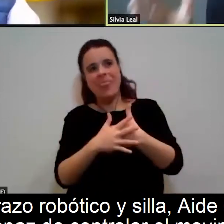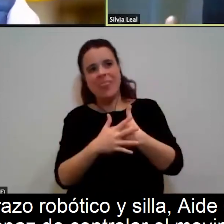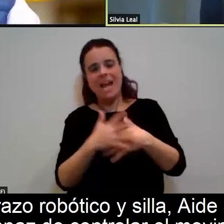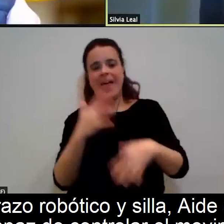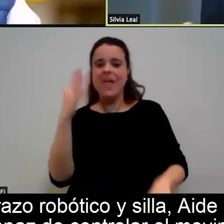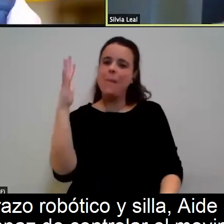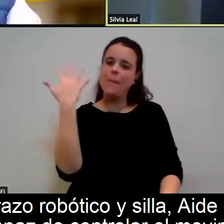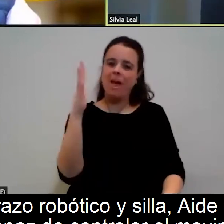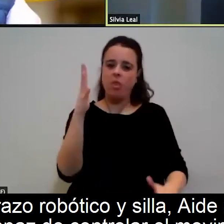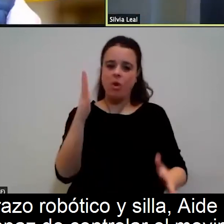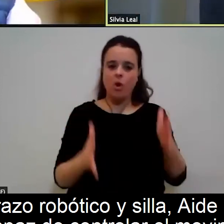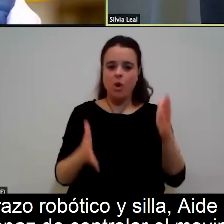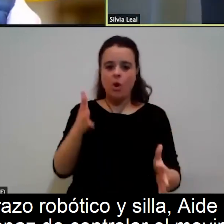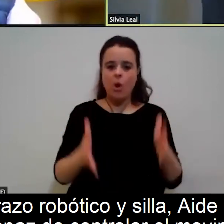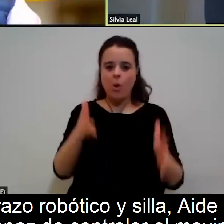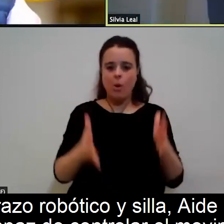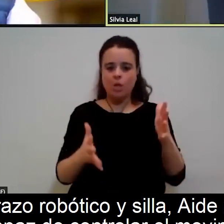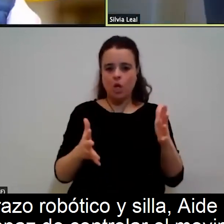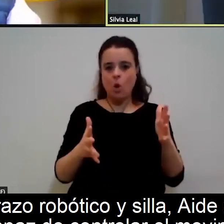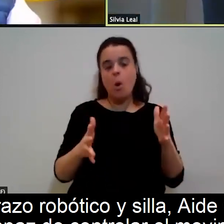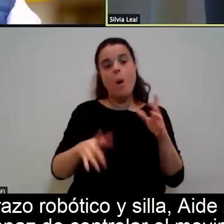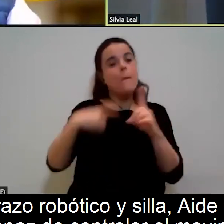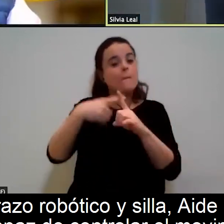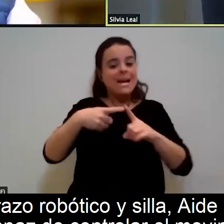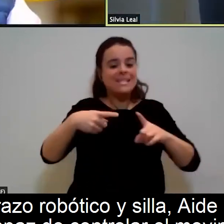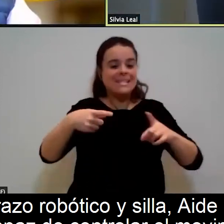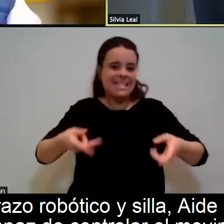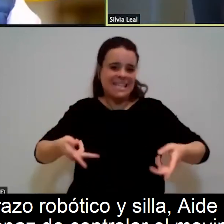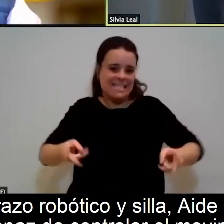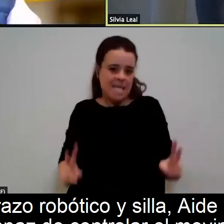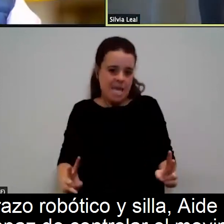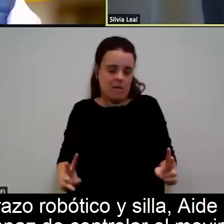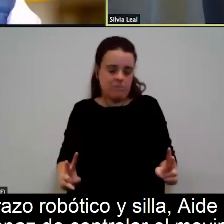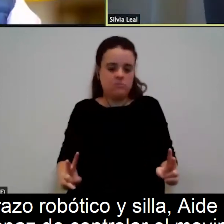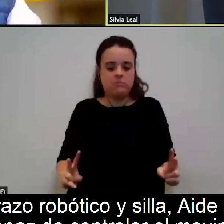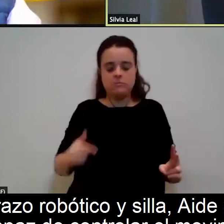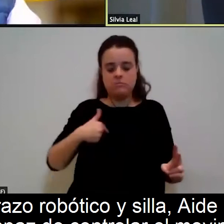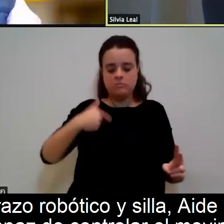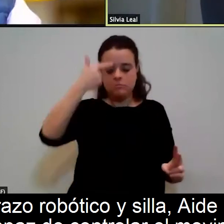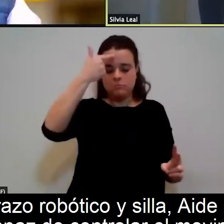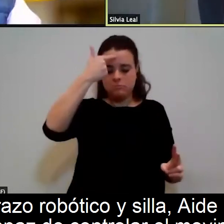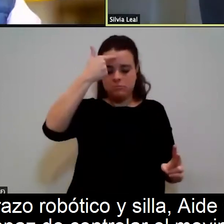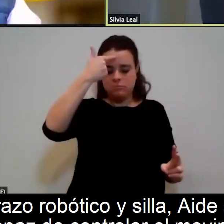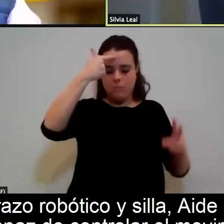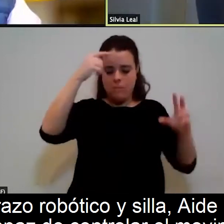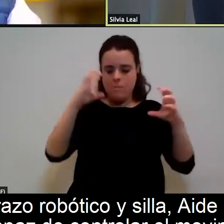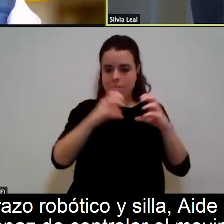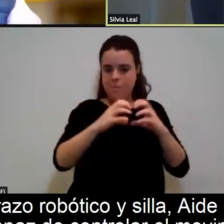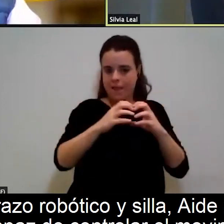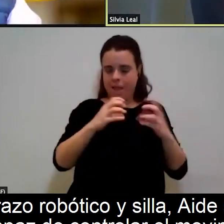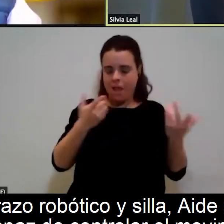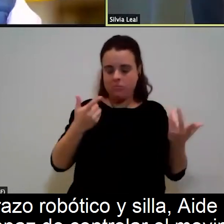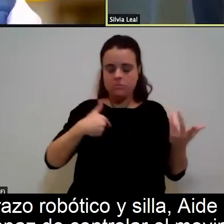y silla, AIDE se llama. Y entonces tú con la mente eres capaz de controlar el